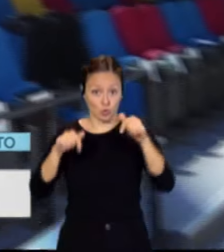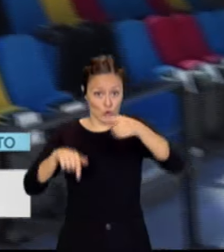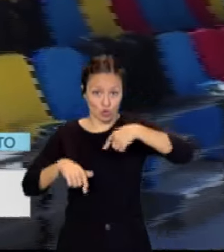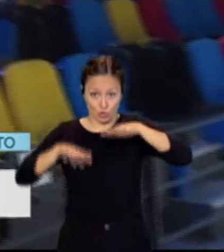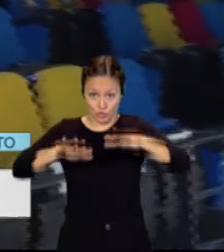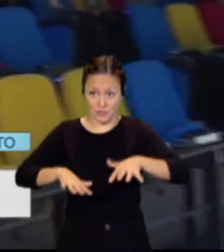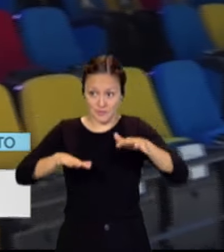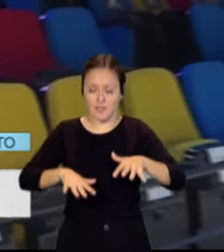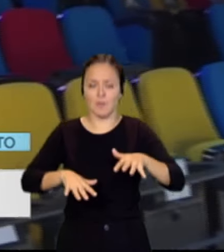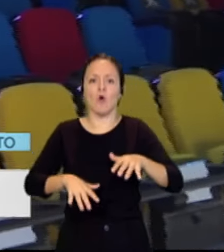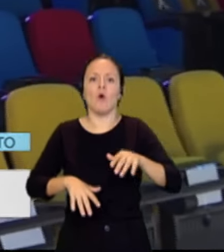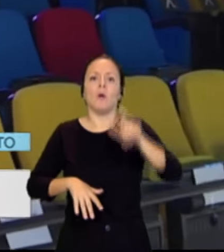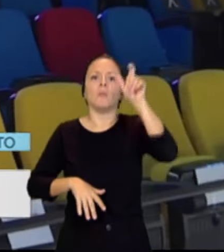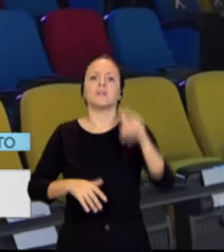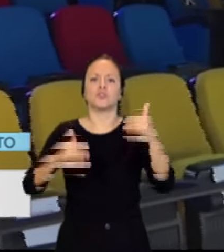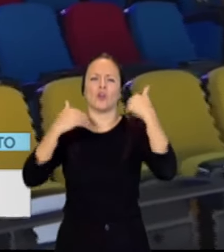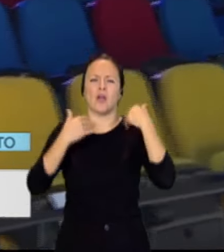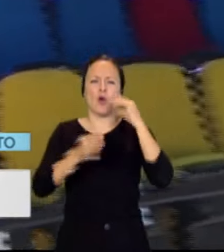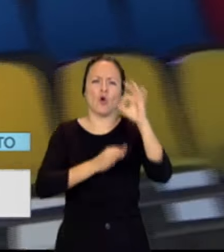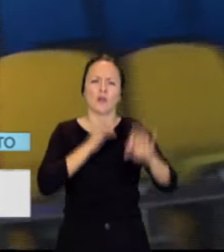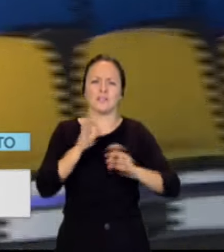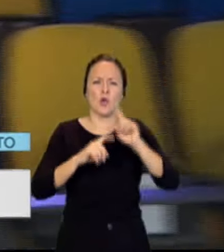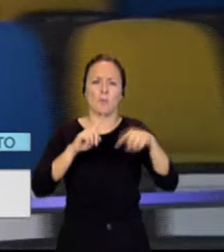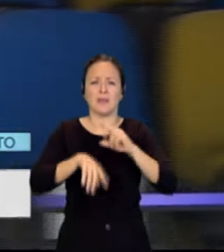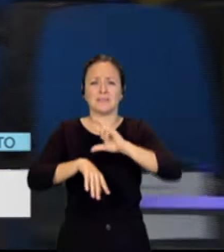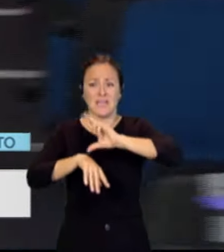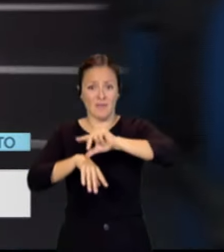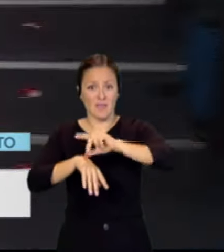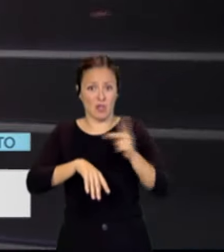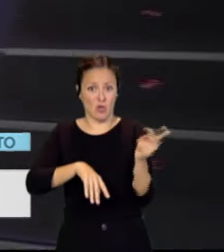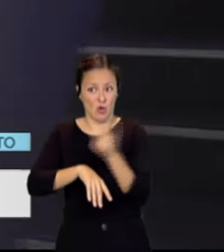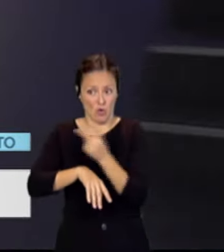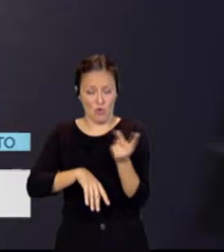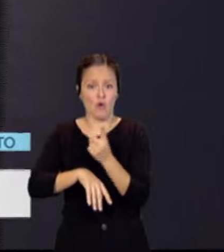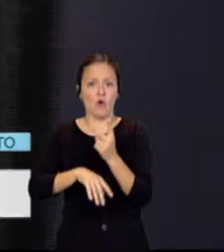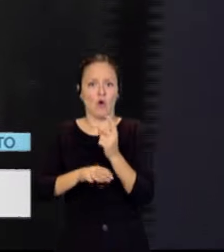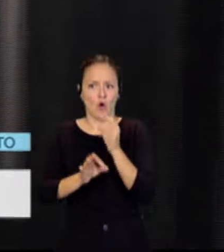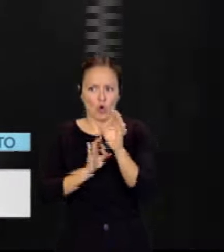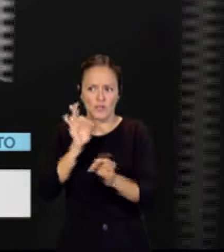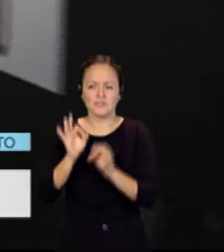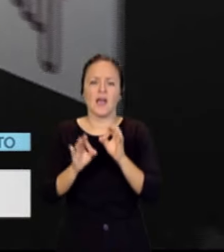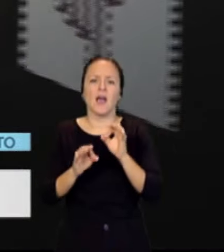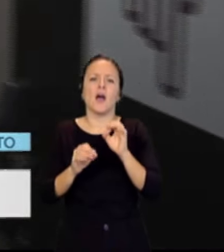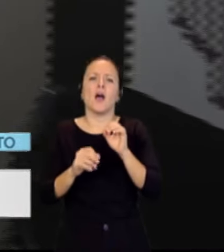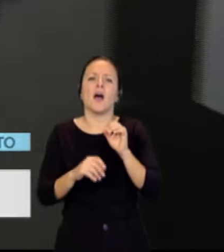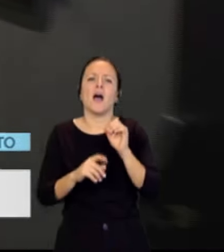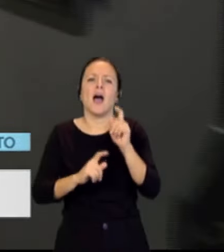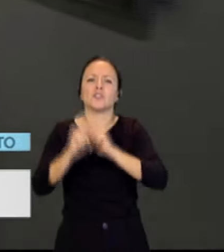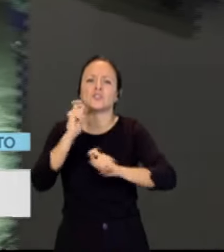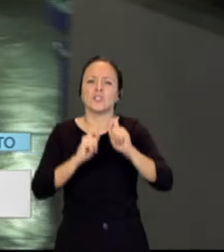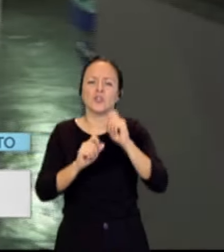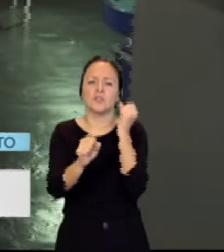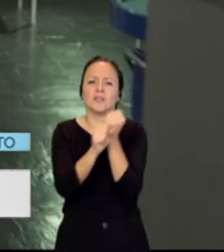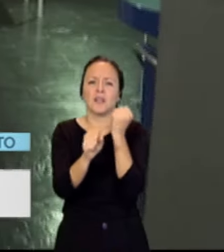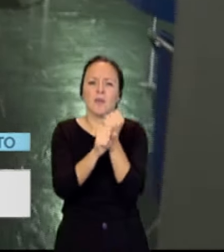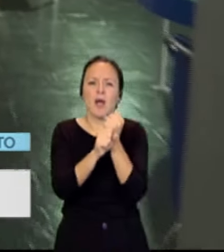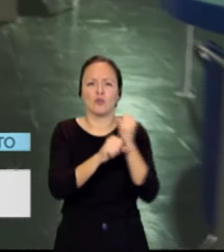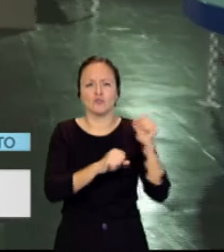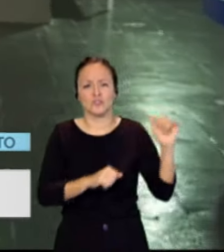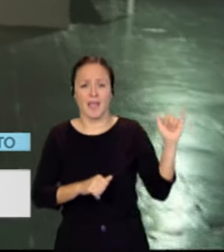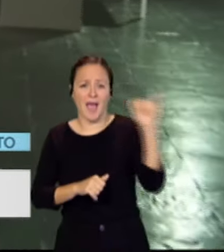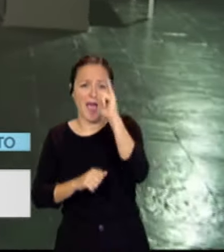uno de los organizadores junto al camino de esta conferencia que es ataire la asociación de trabajos aéreos